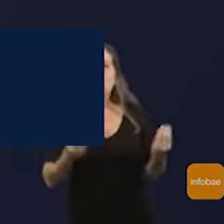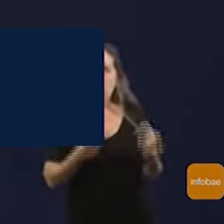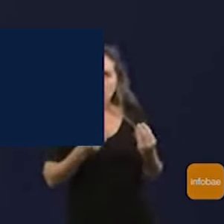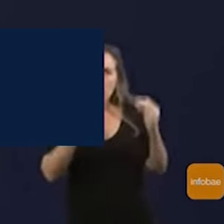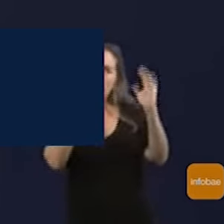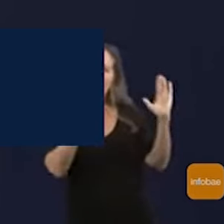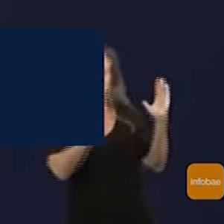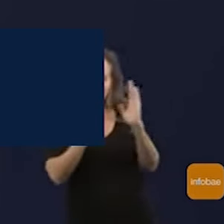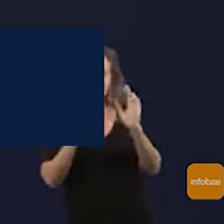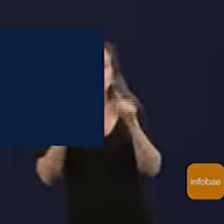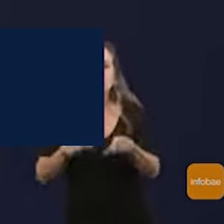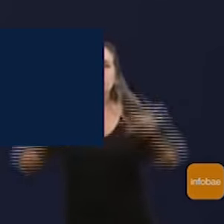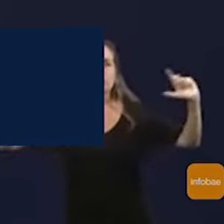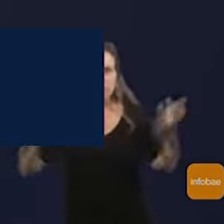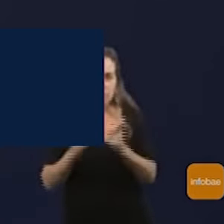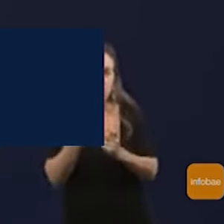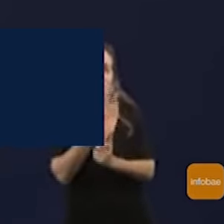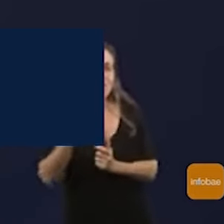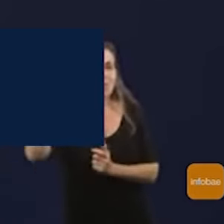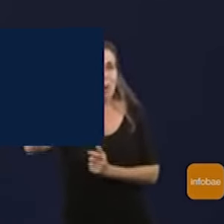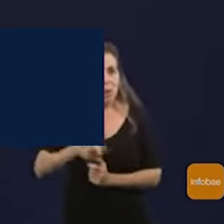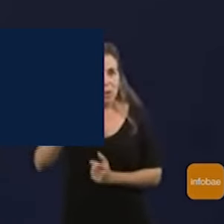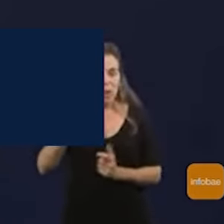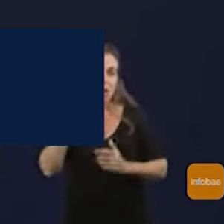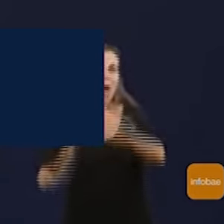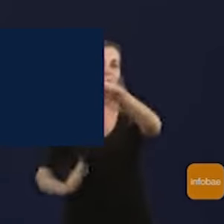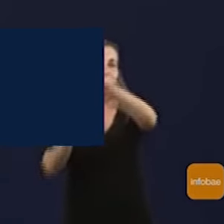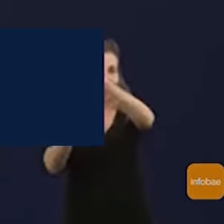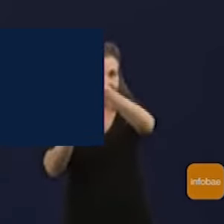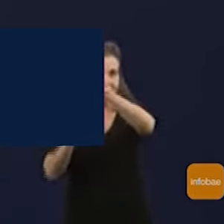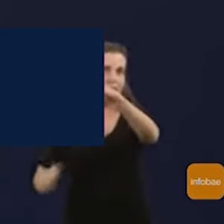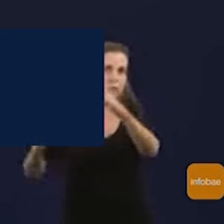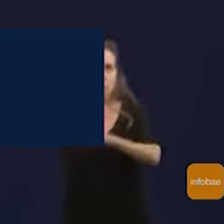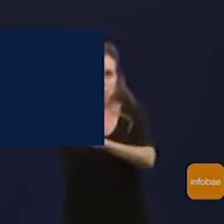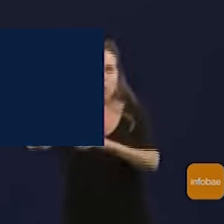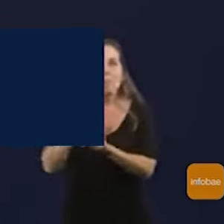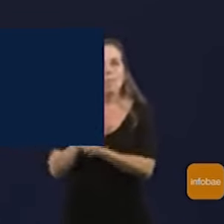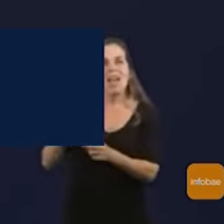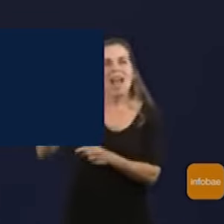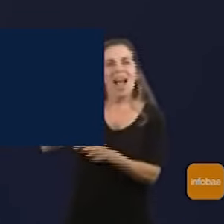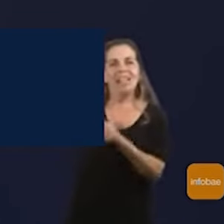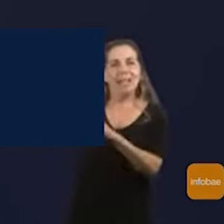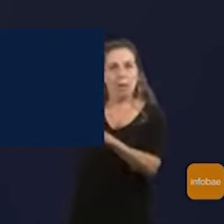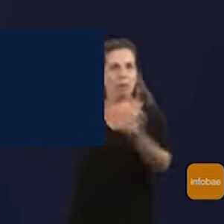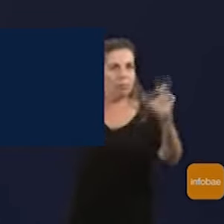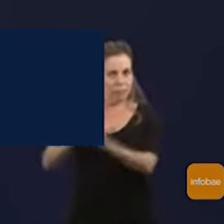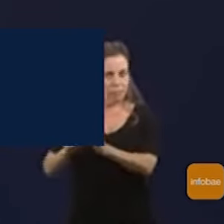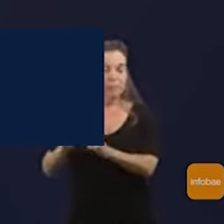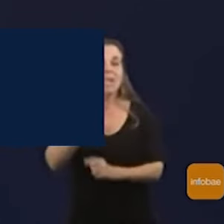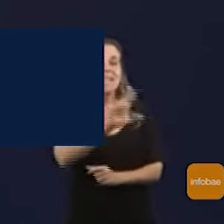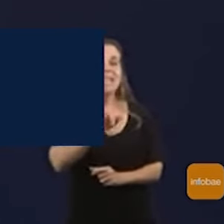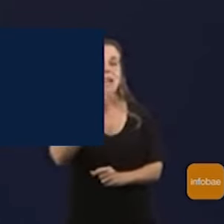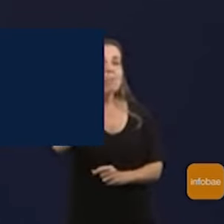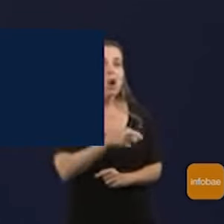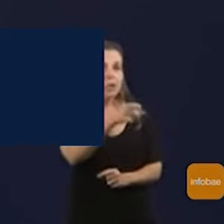reducir 45 las autoridades superiores casta política y un 31 los